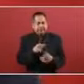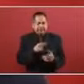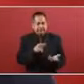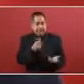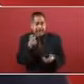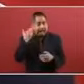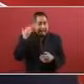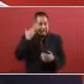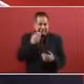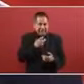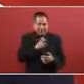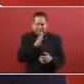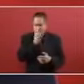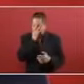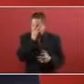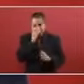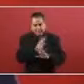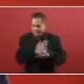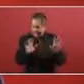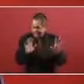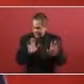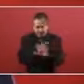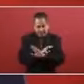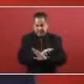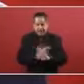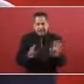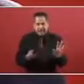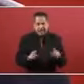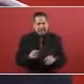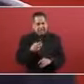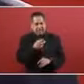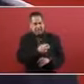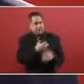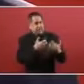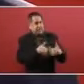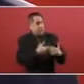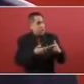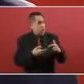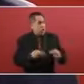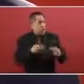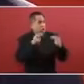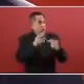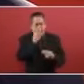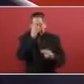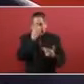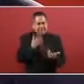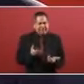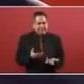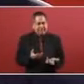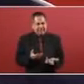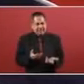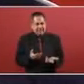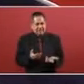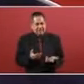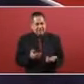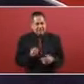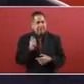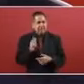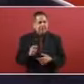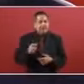vergüenzas, que ya no haya estas vergüenzas, que México